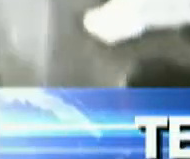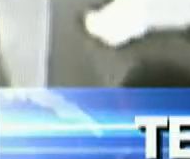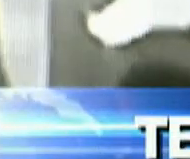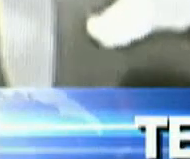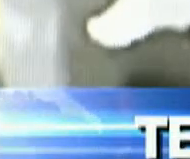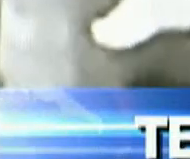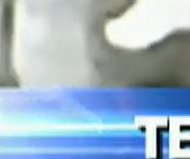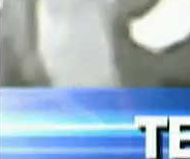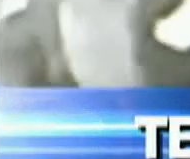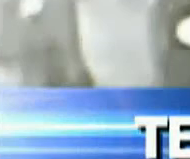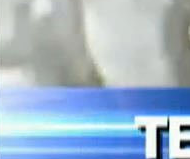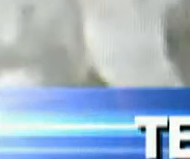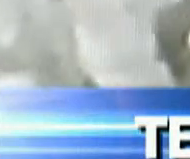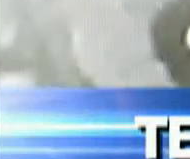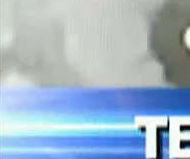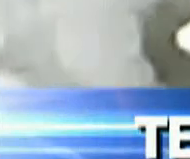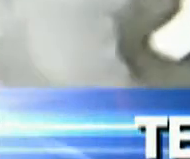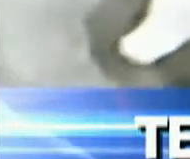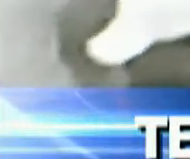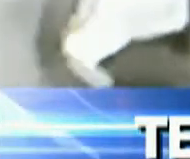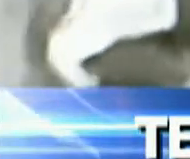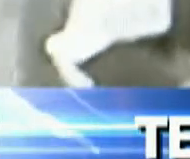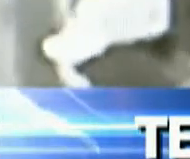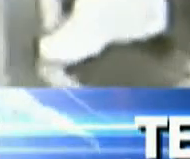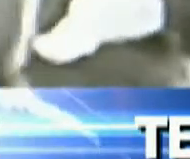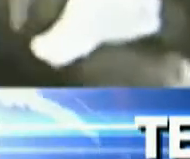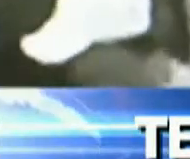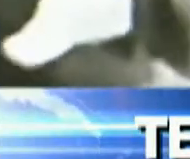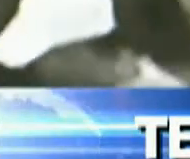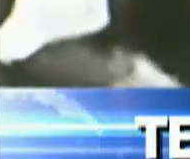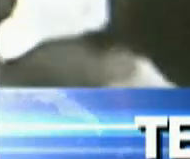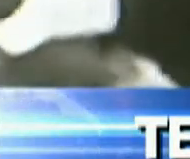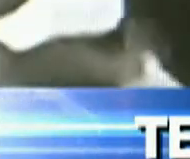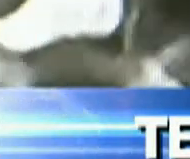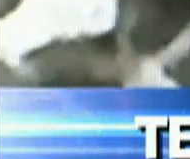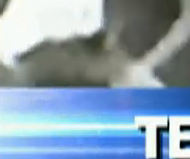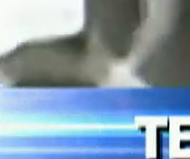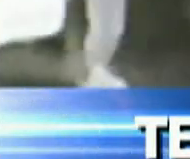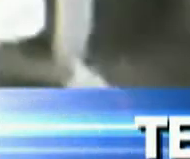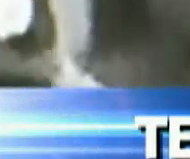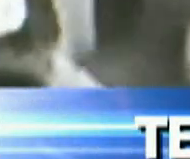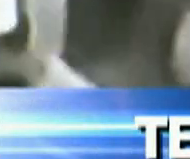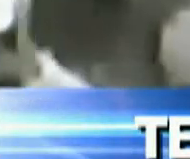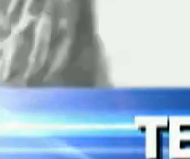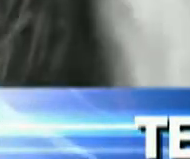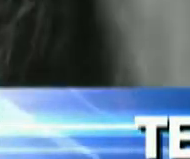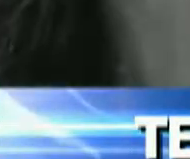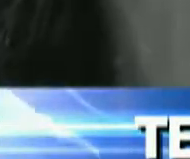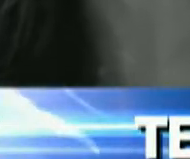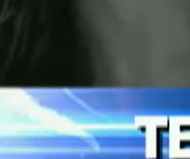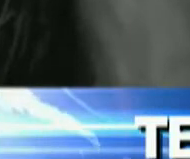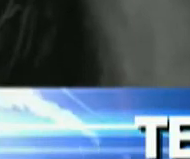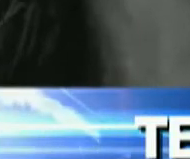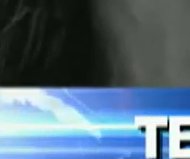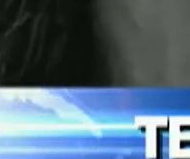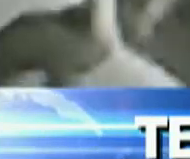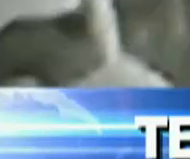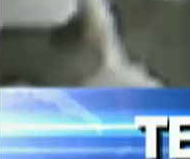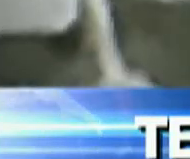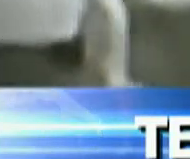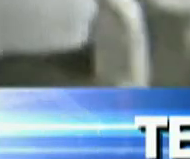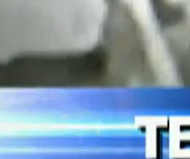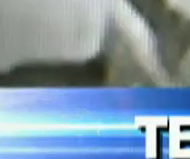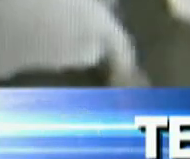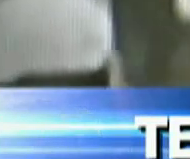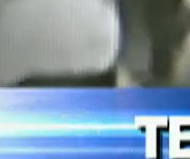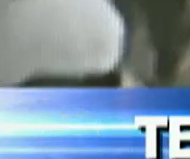Se abrió instrucción fiscal en contra de la mujer acusada de cortar el rostro de una joven en la parroquia Pozorja. Ella